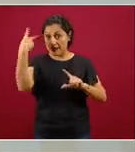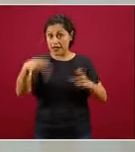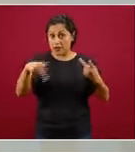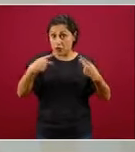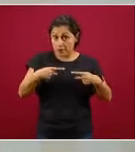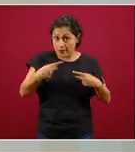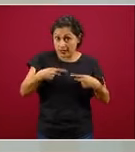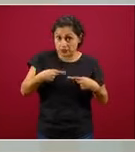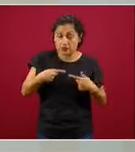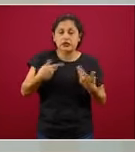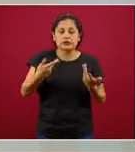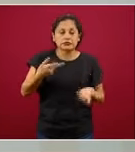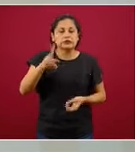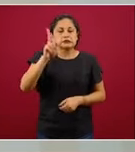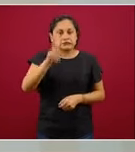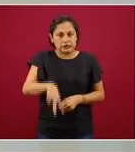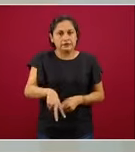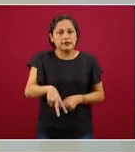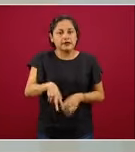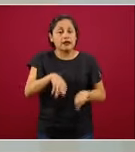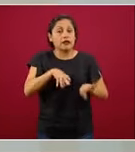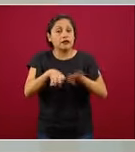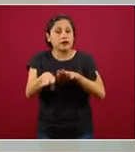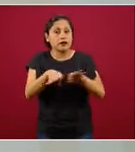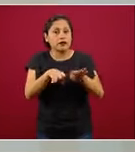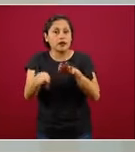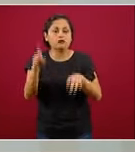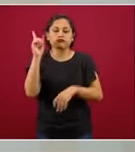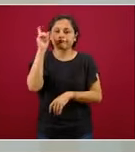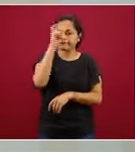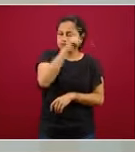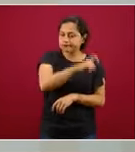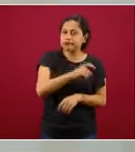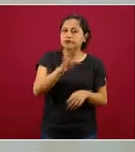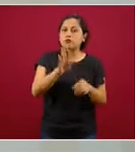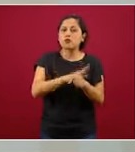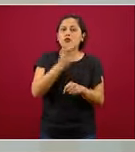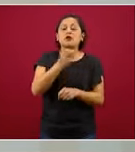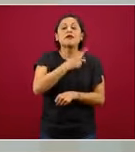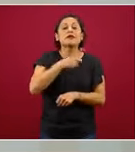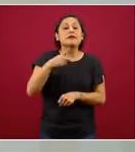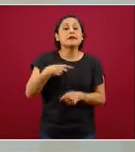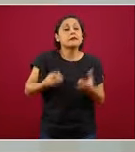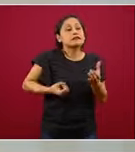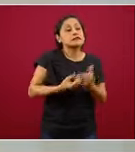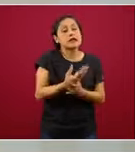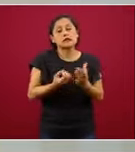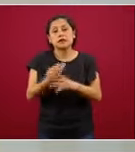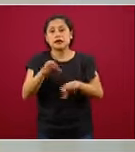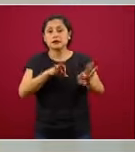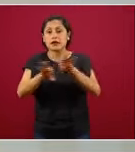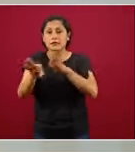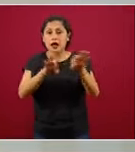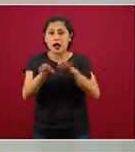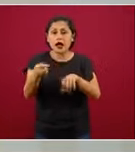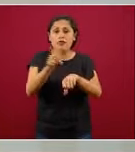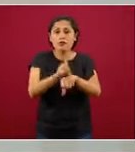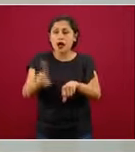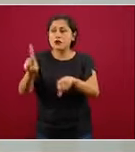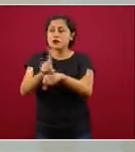necesidad imperiosa de salir de sus domicilios para poder conseguir el sustento diario,